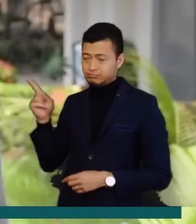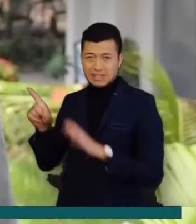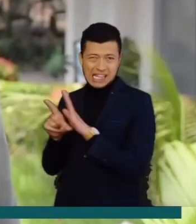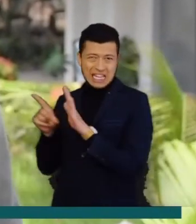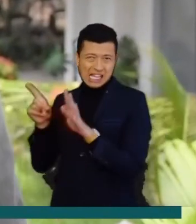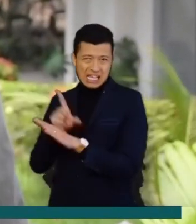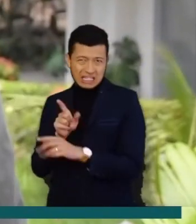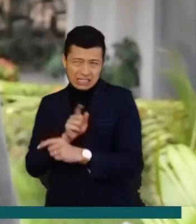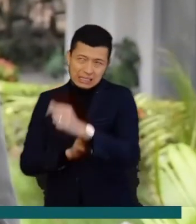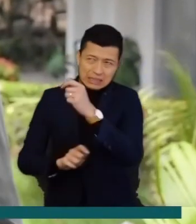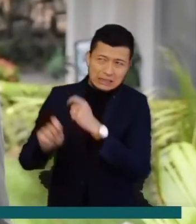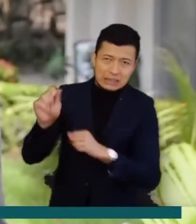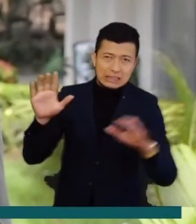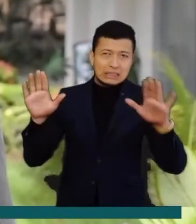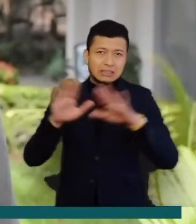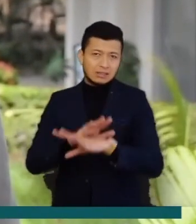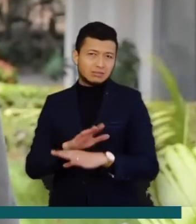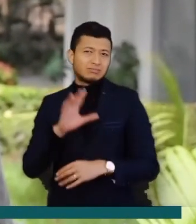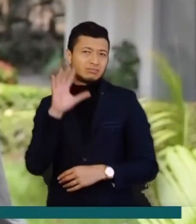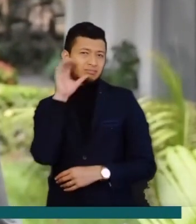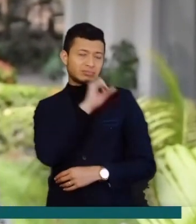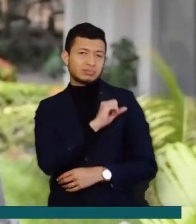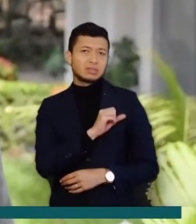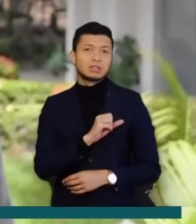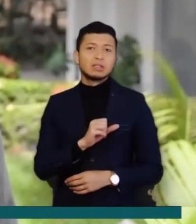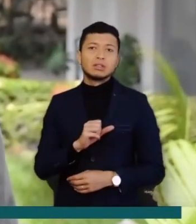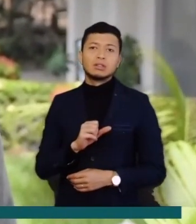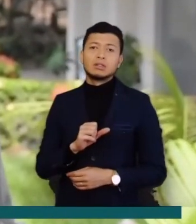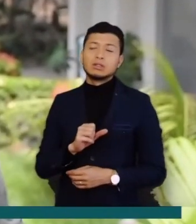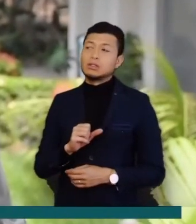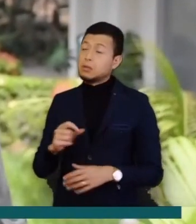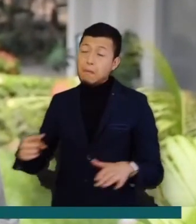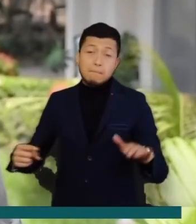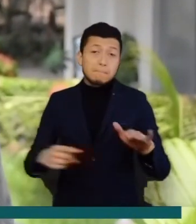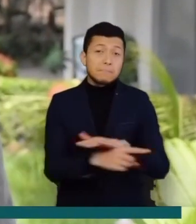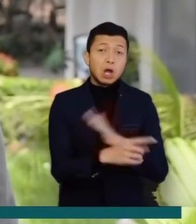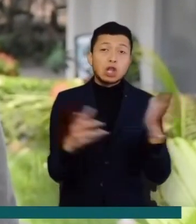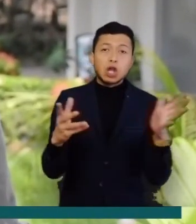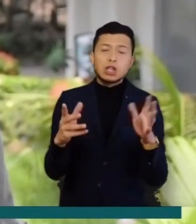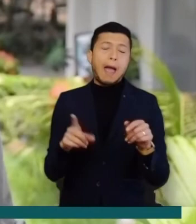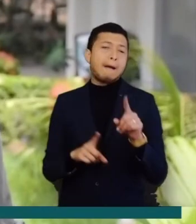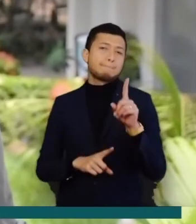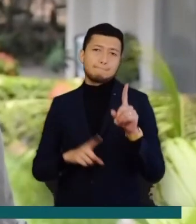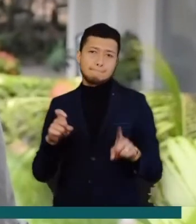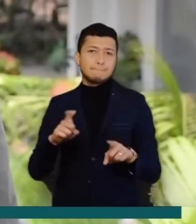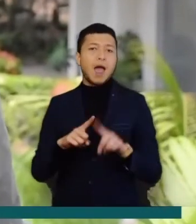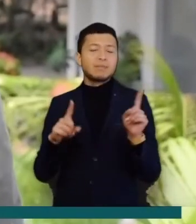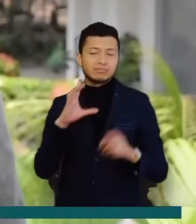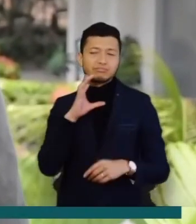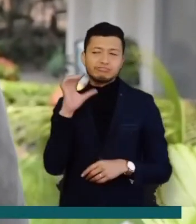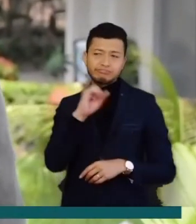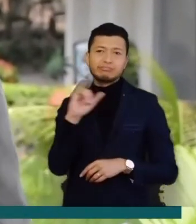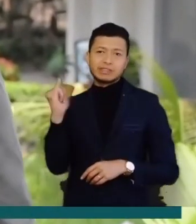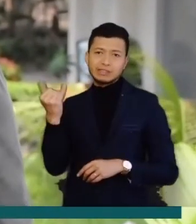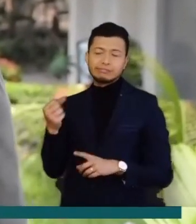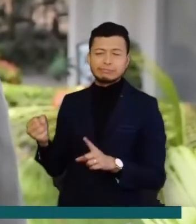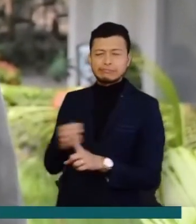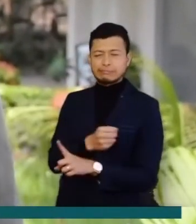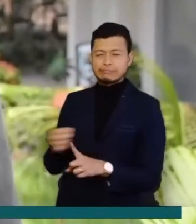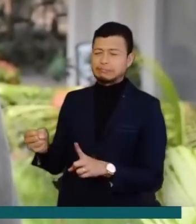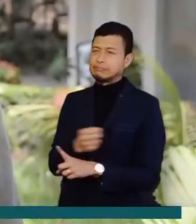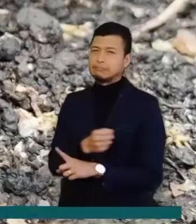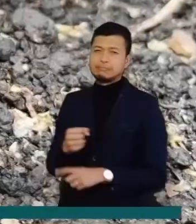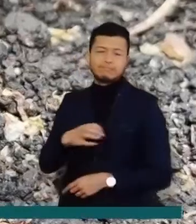por los traficantes Se desconoce obviamente De dónde se escapó pero si se evidencia que estaba siendo mantendido unas condiciones